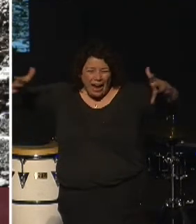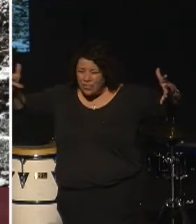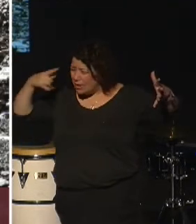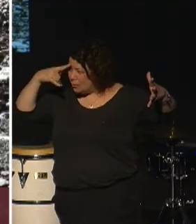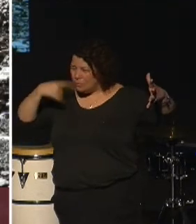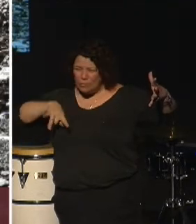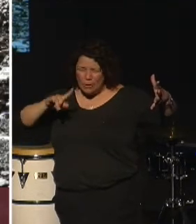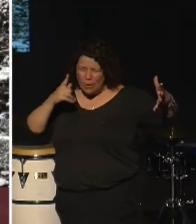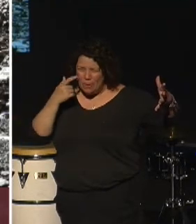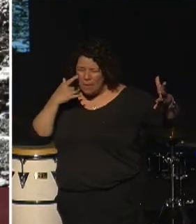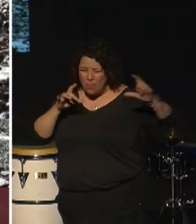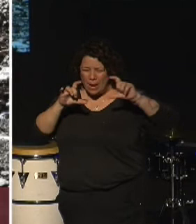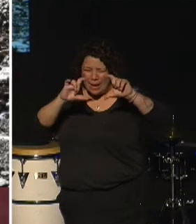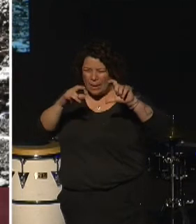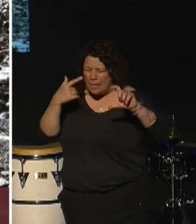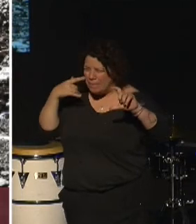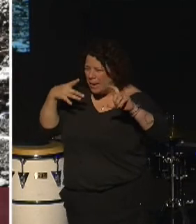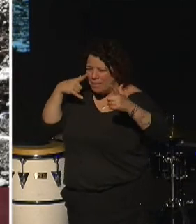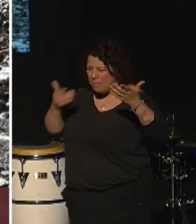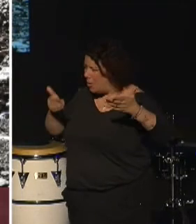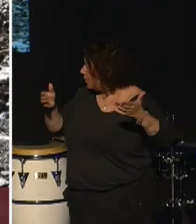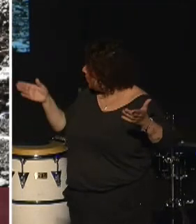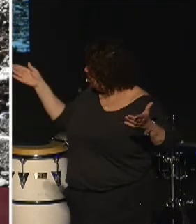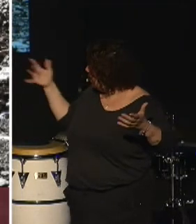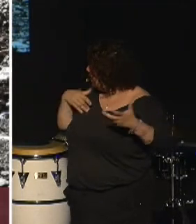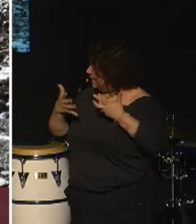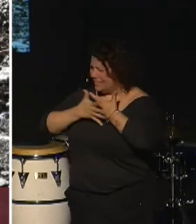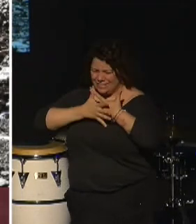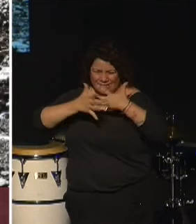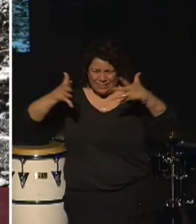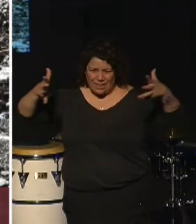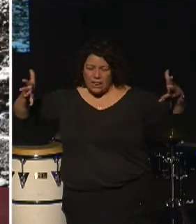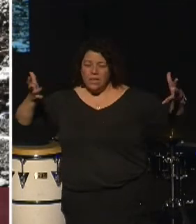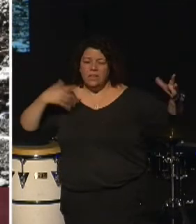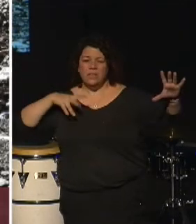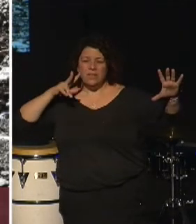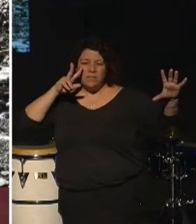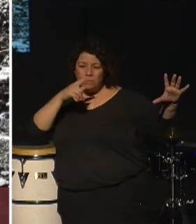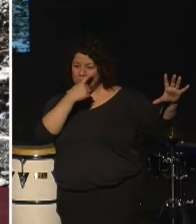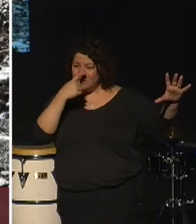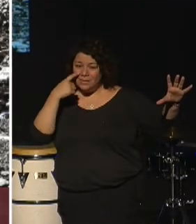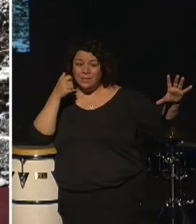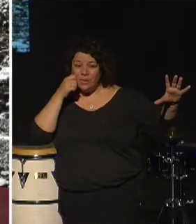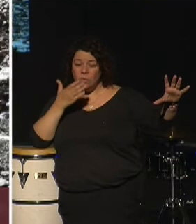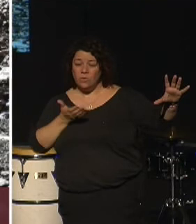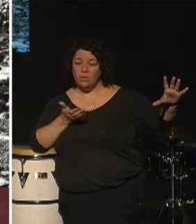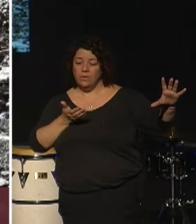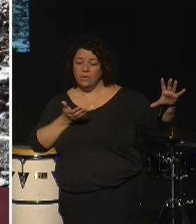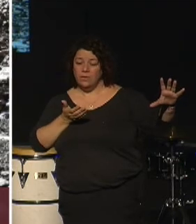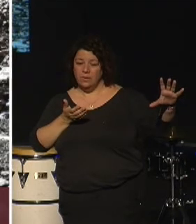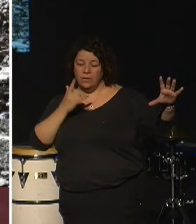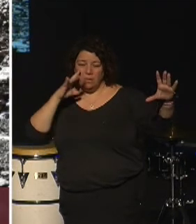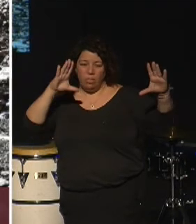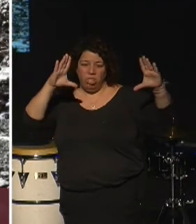se ve el cartelito, el tamaño, para que veáis la proporción, pero es gigante. Entonces, vimos delante nuestra cómo se